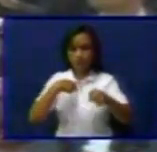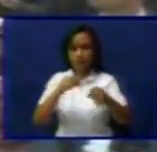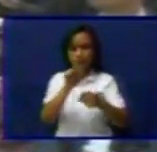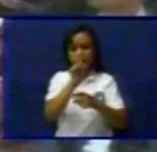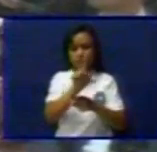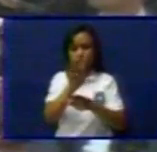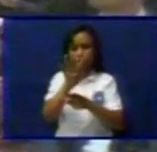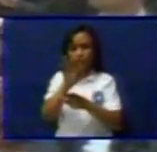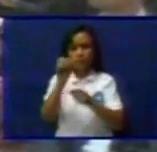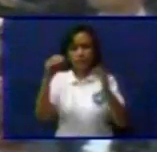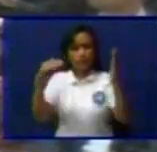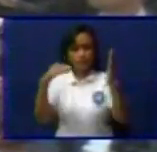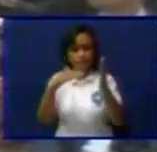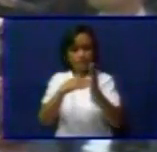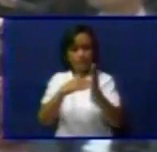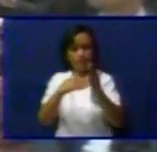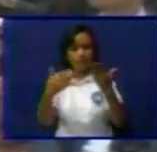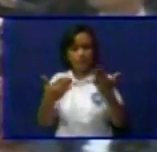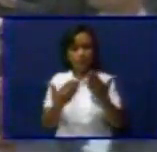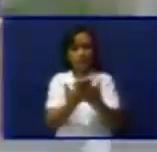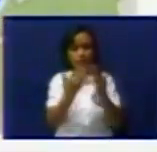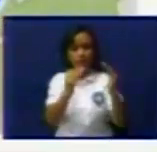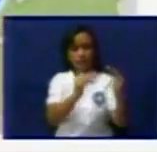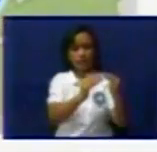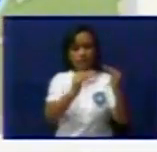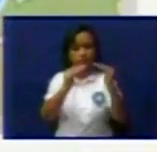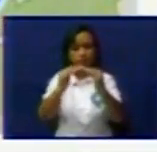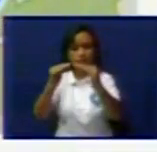albergar 140.000 habitantes.